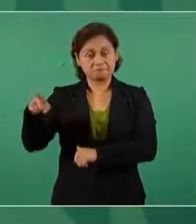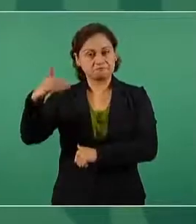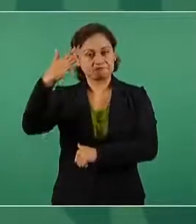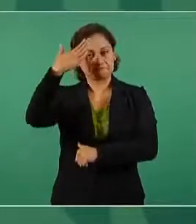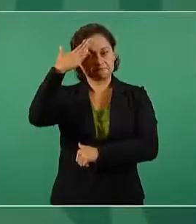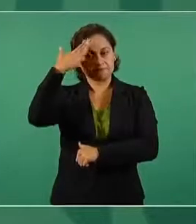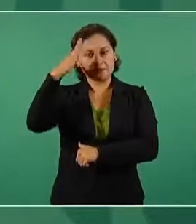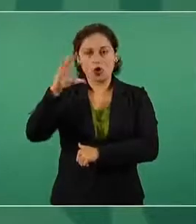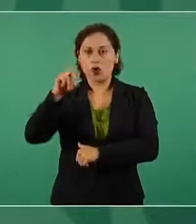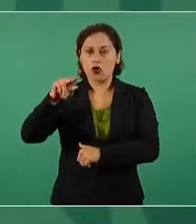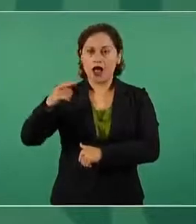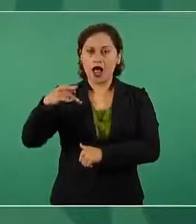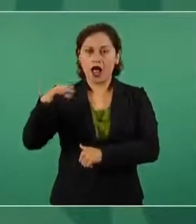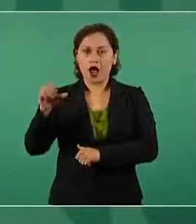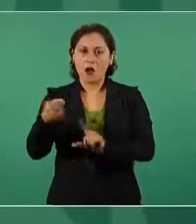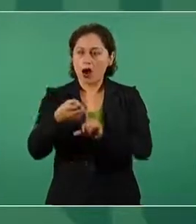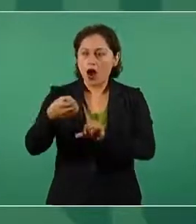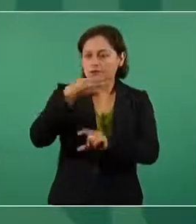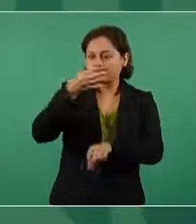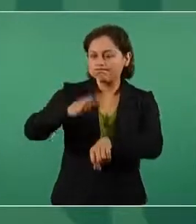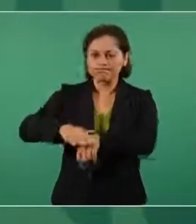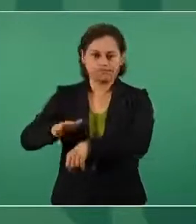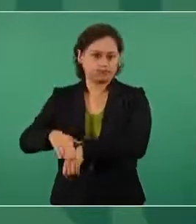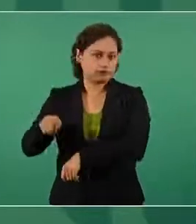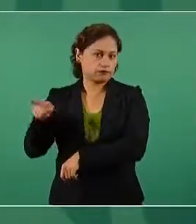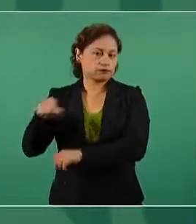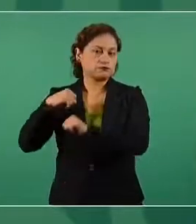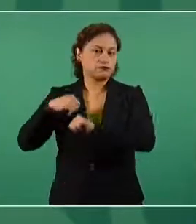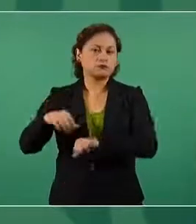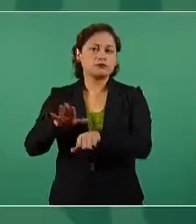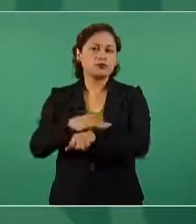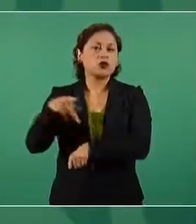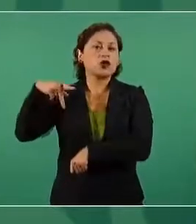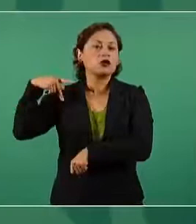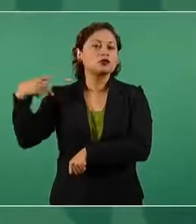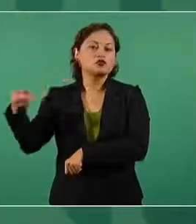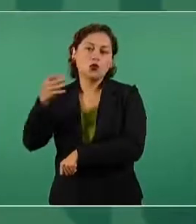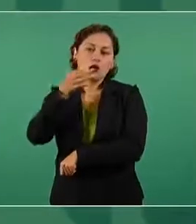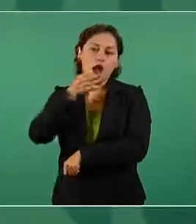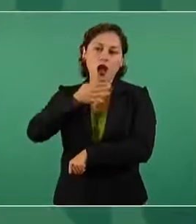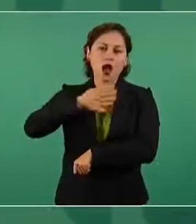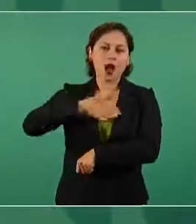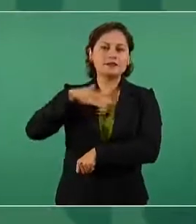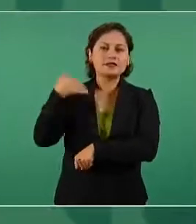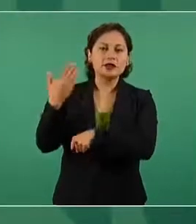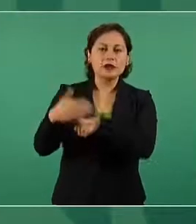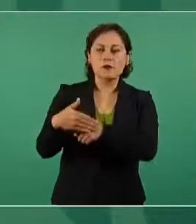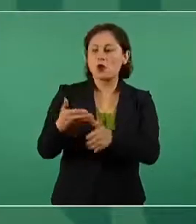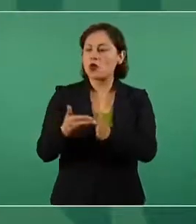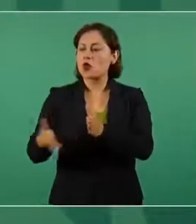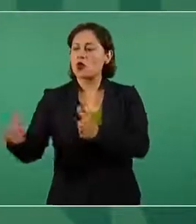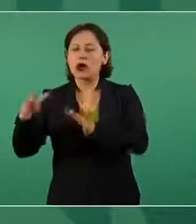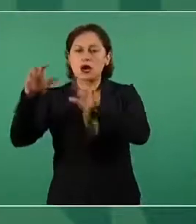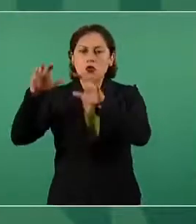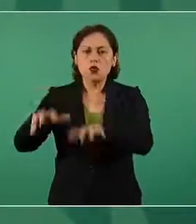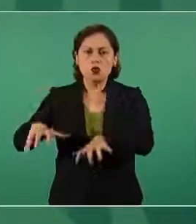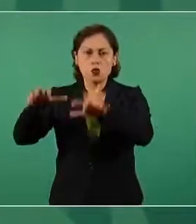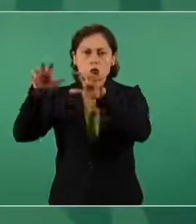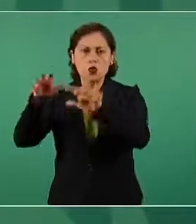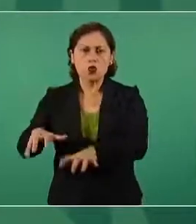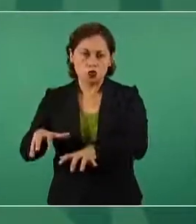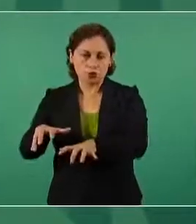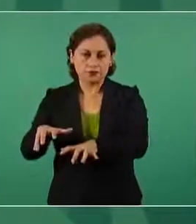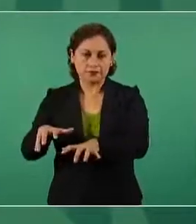de las acciones, ya que partimos de su pronóstico de lluvias. Ya cuando tenemos la lluvia nos